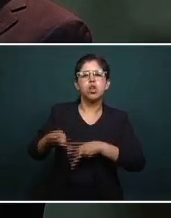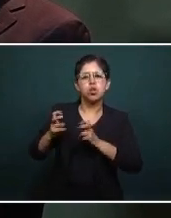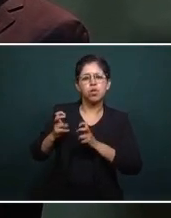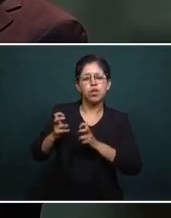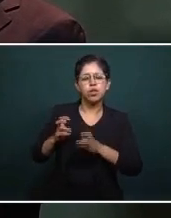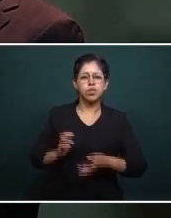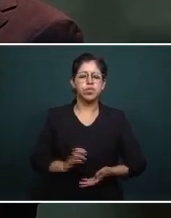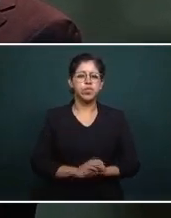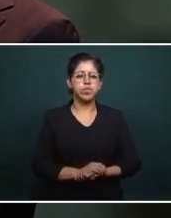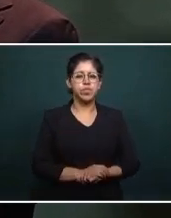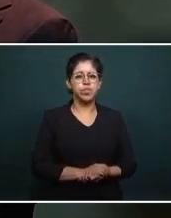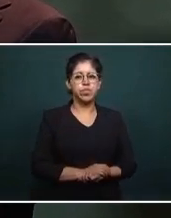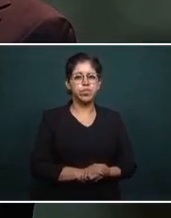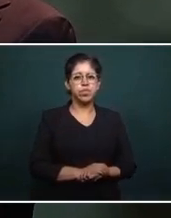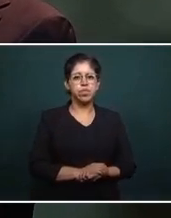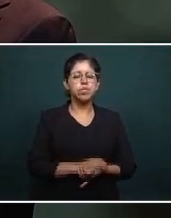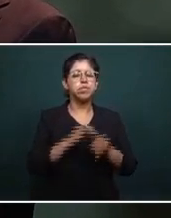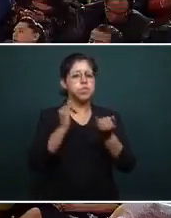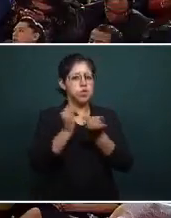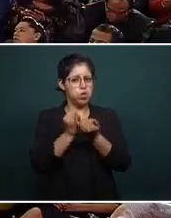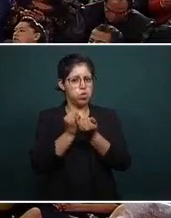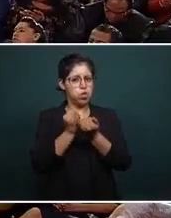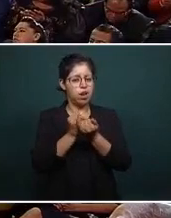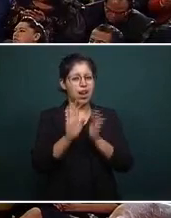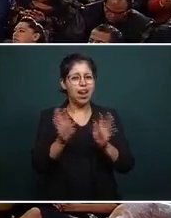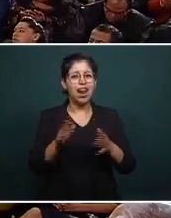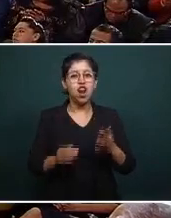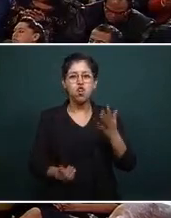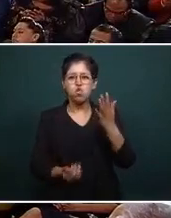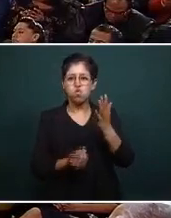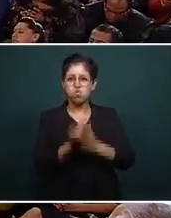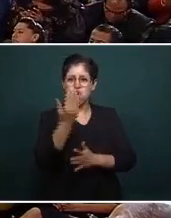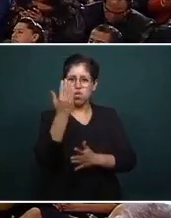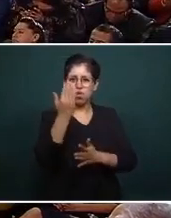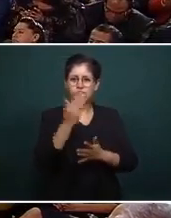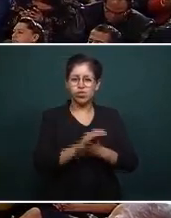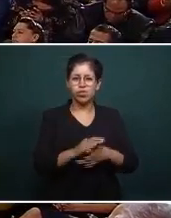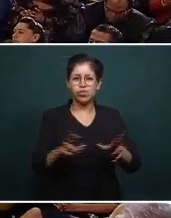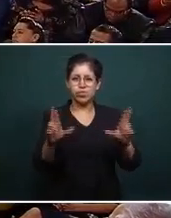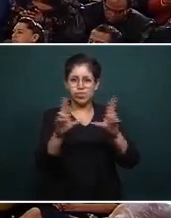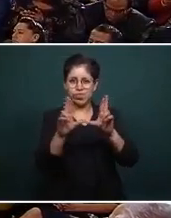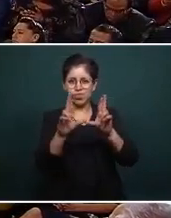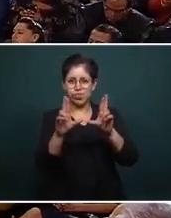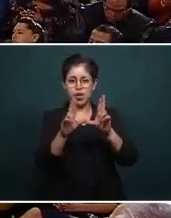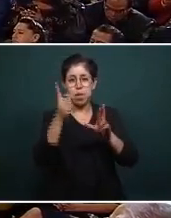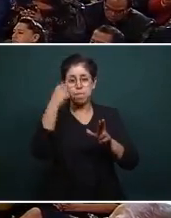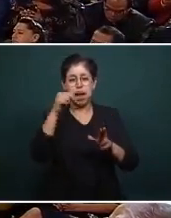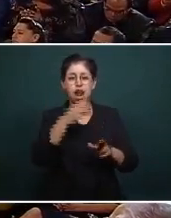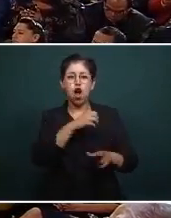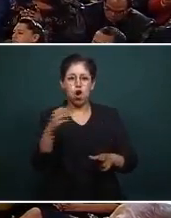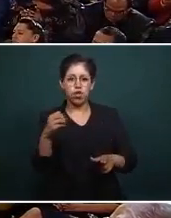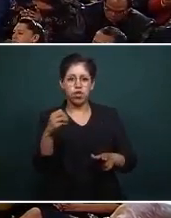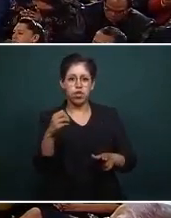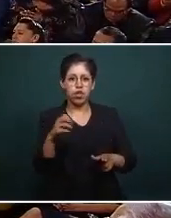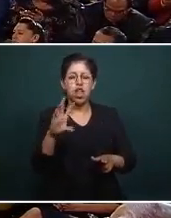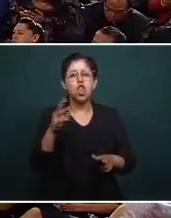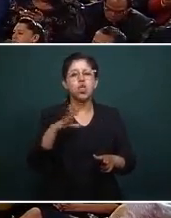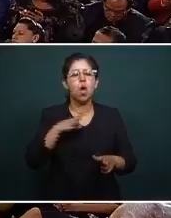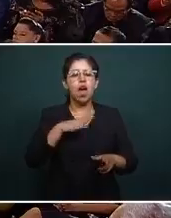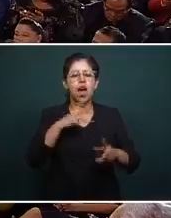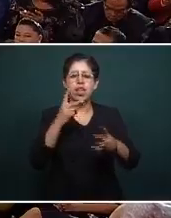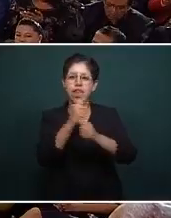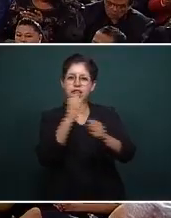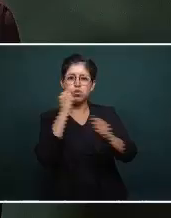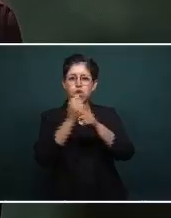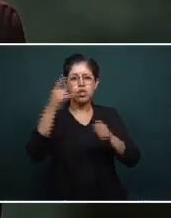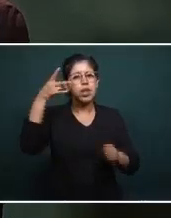delincuencia en el transporte público. De igual manera, la renovación de las concesiones para ordenar el transporte público. Y algo muy importante,